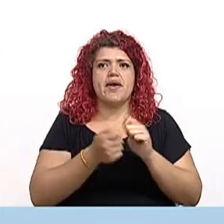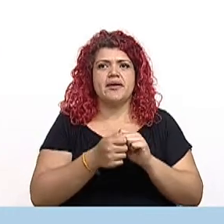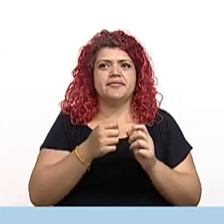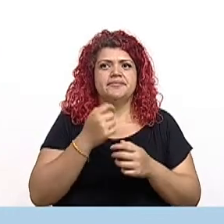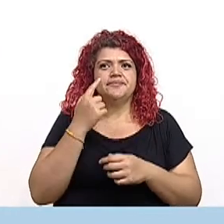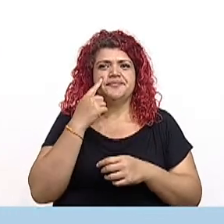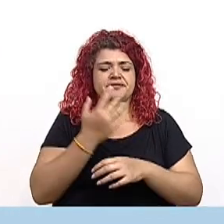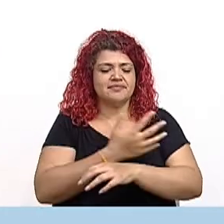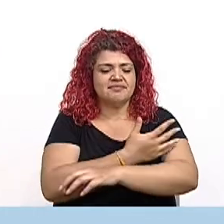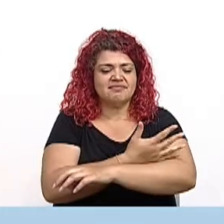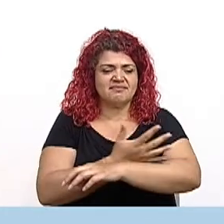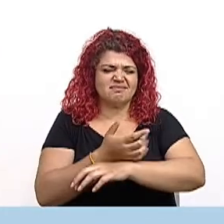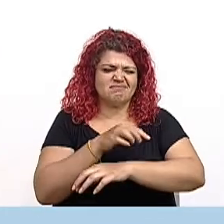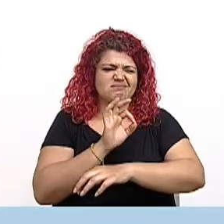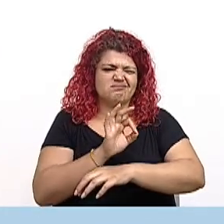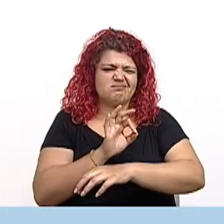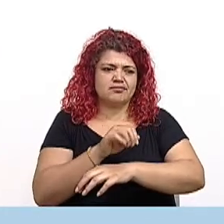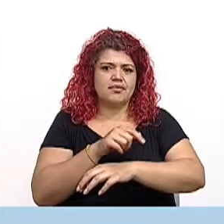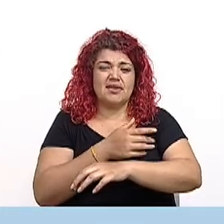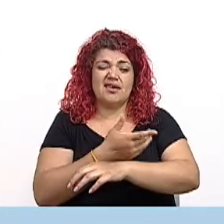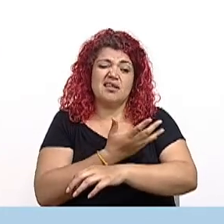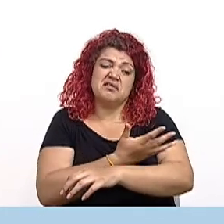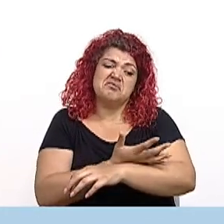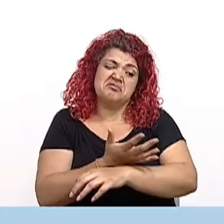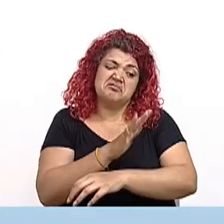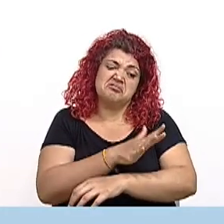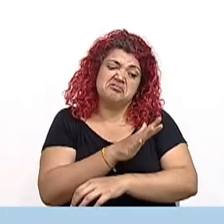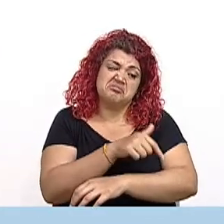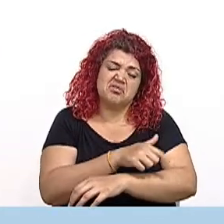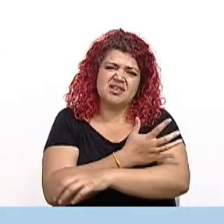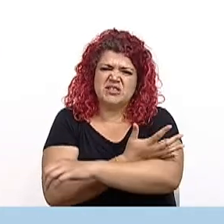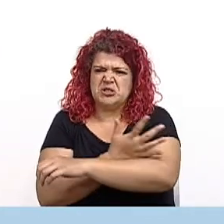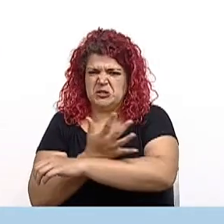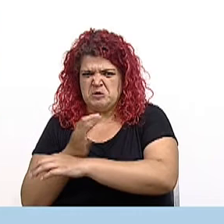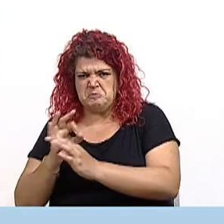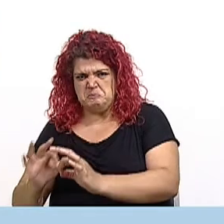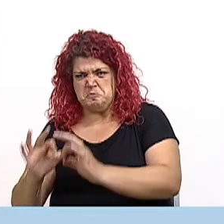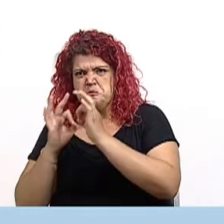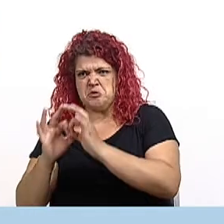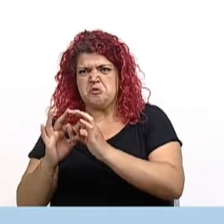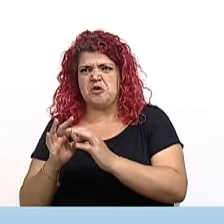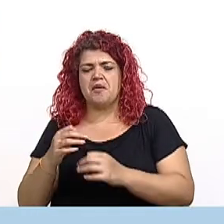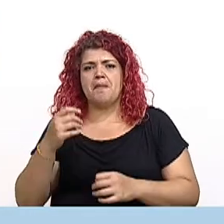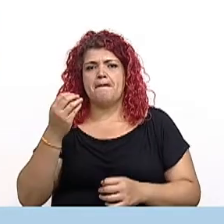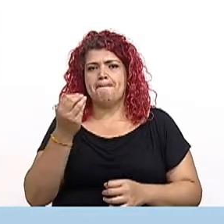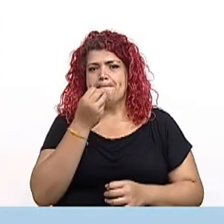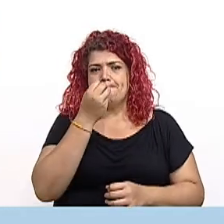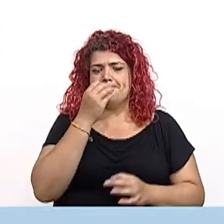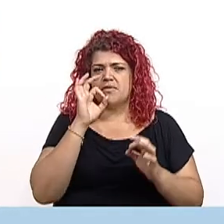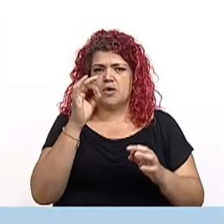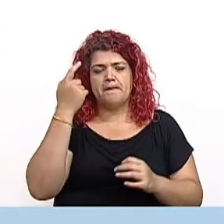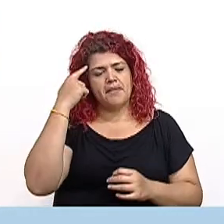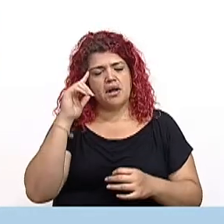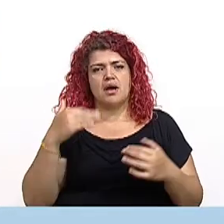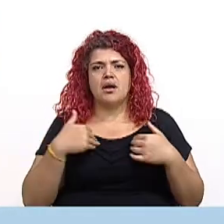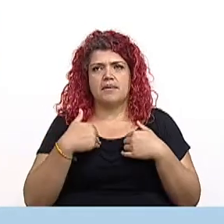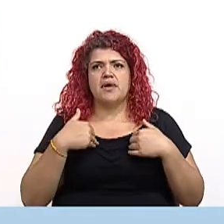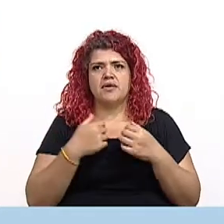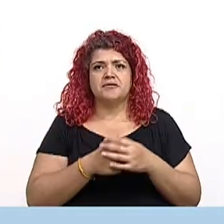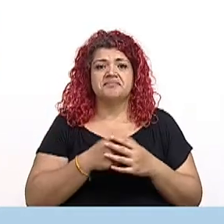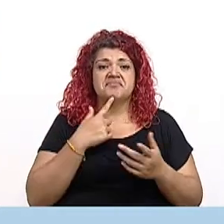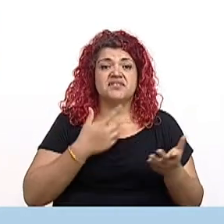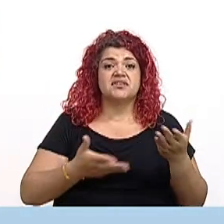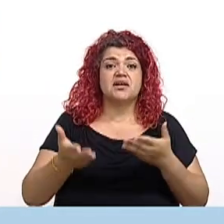forrajes de menor calidad a forrajes de mayor calidad. Más nutrición para los animales. De un servicio